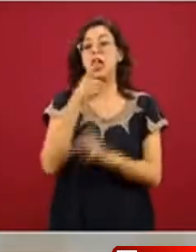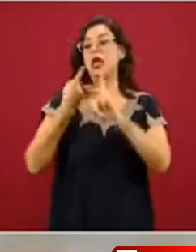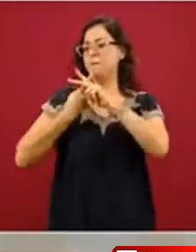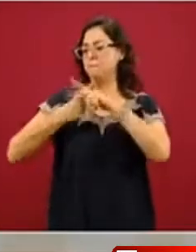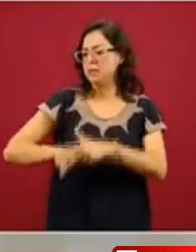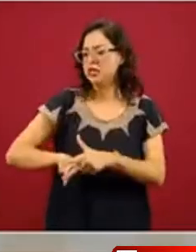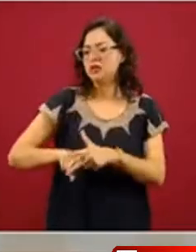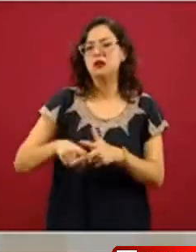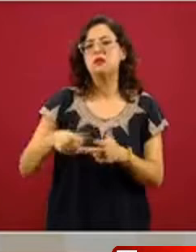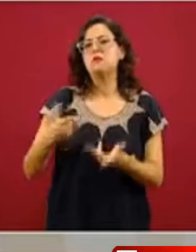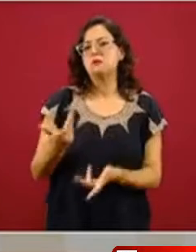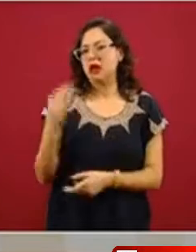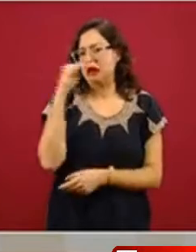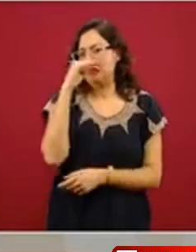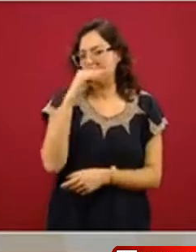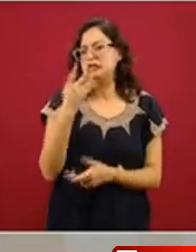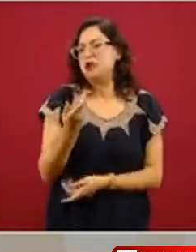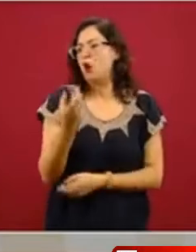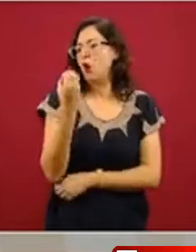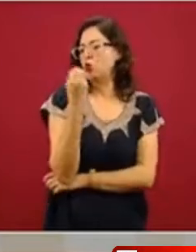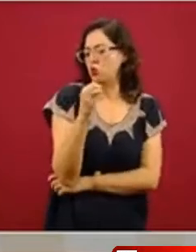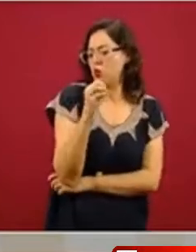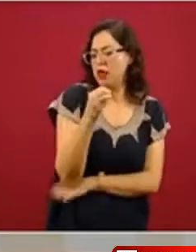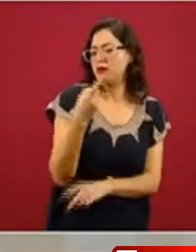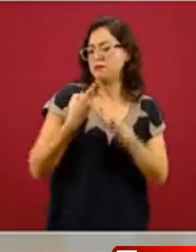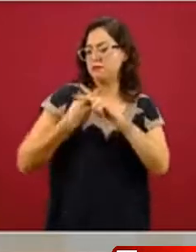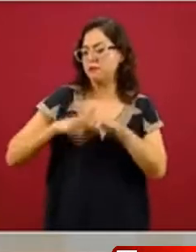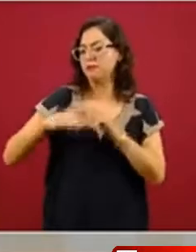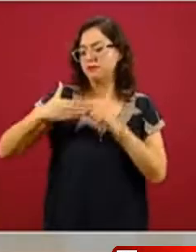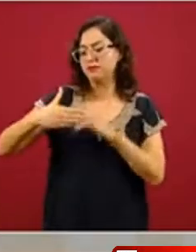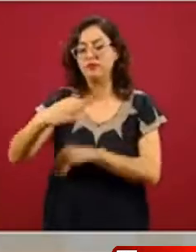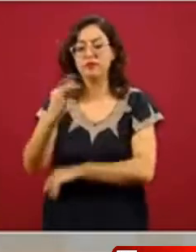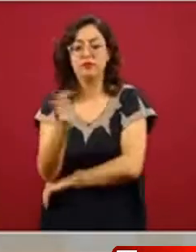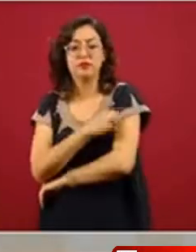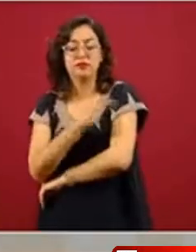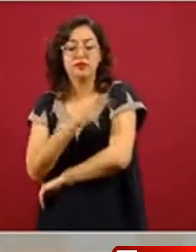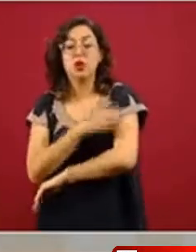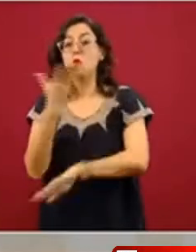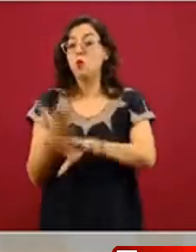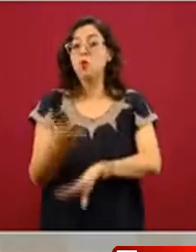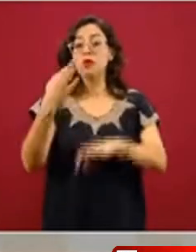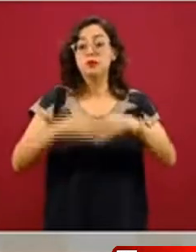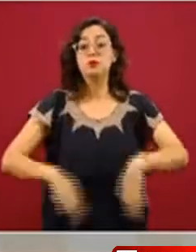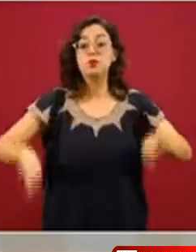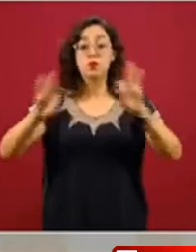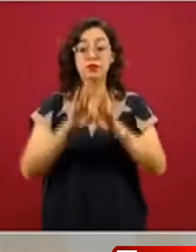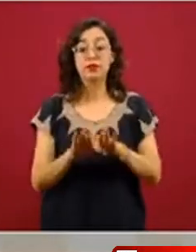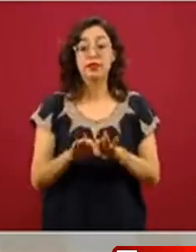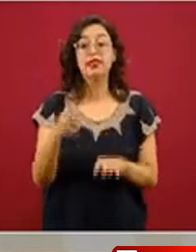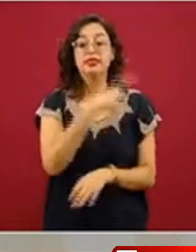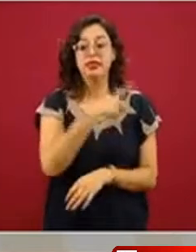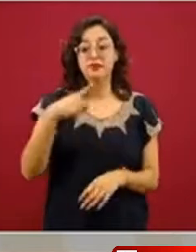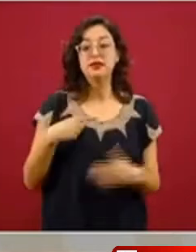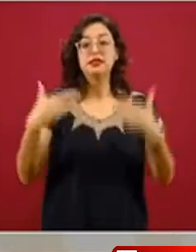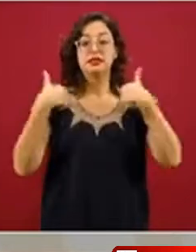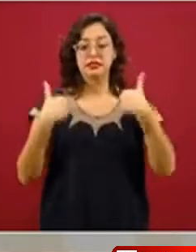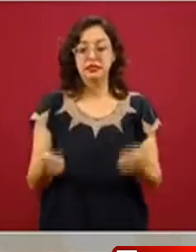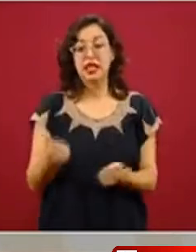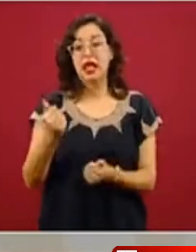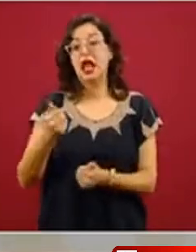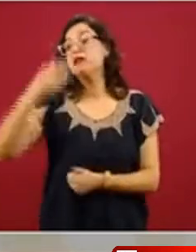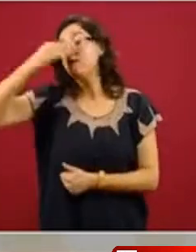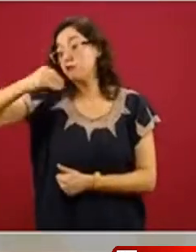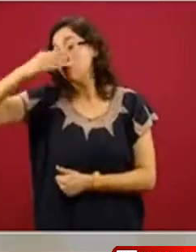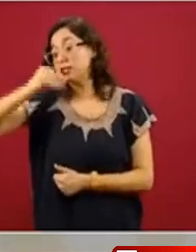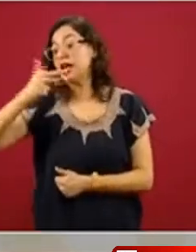octubre, que es cuando se recibe la vacuna. Aquí es importante que todas y todos visualicen el ciclo de producción de vacunas de